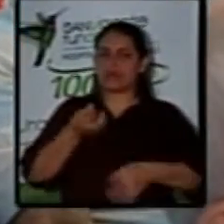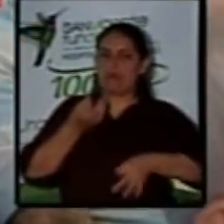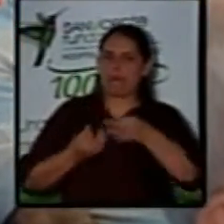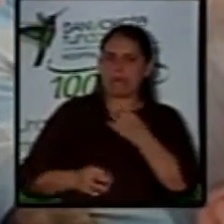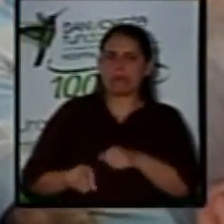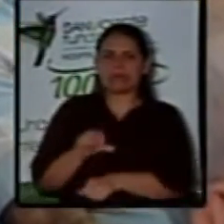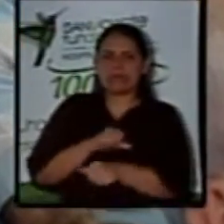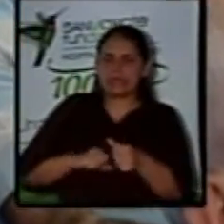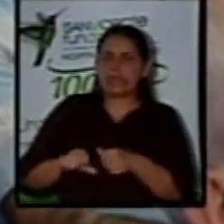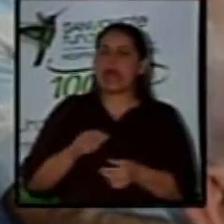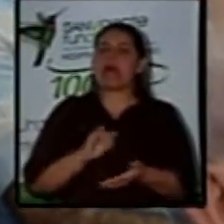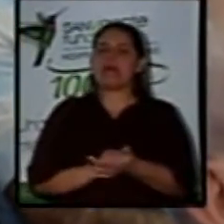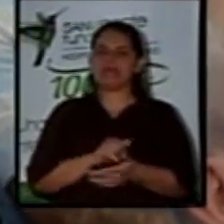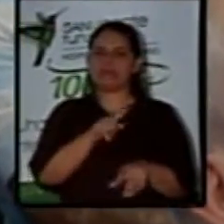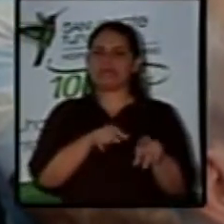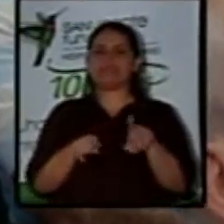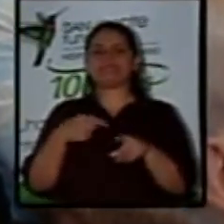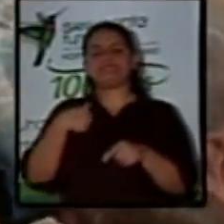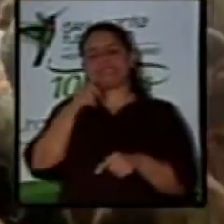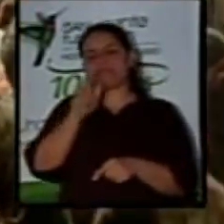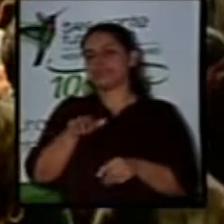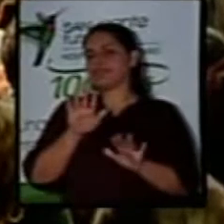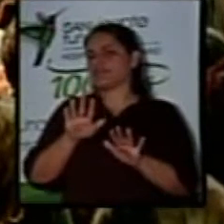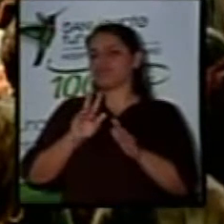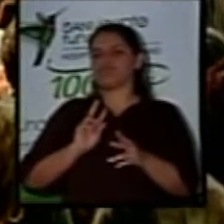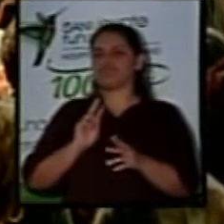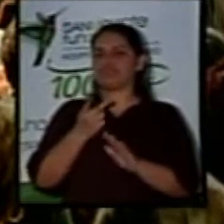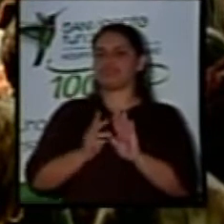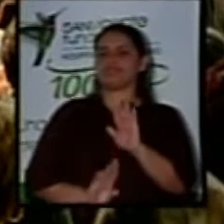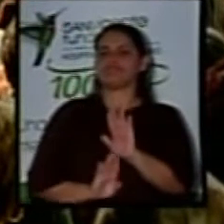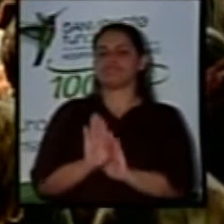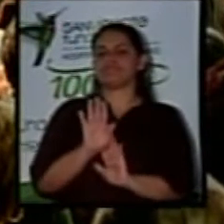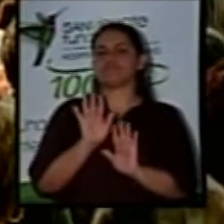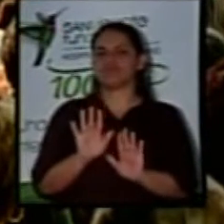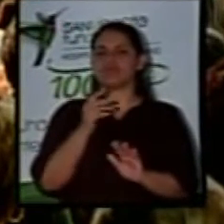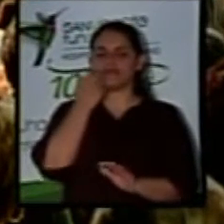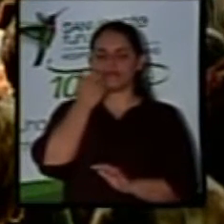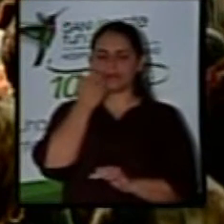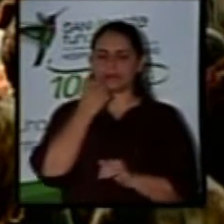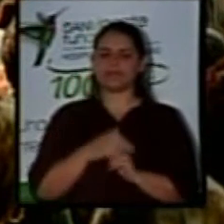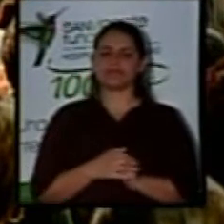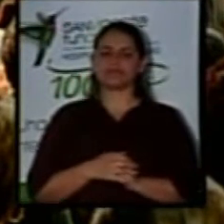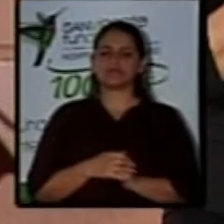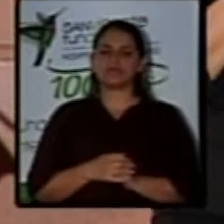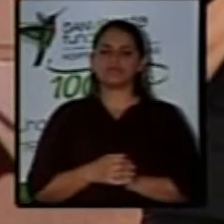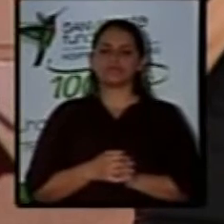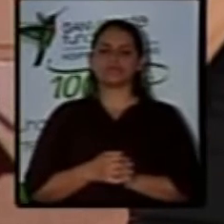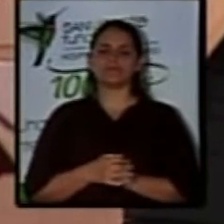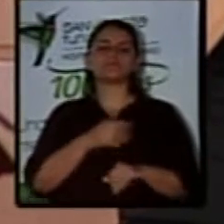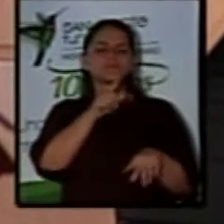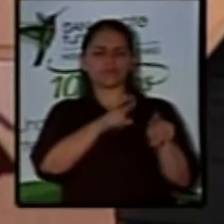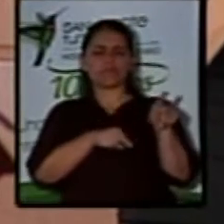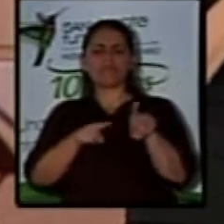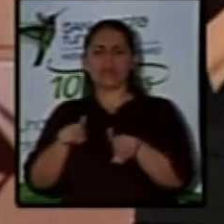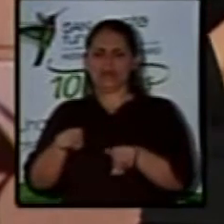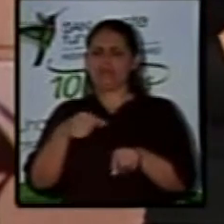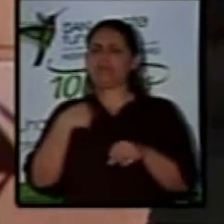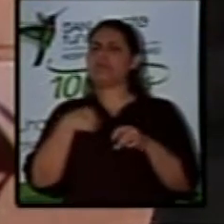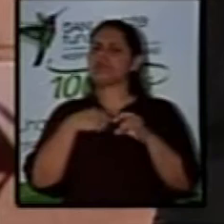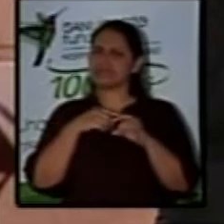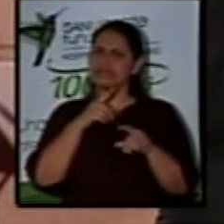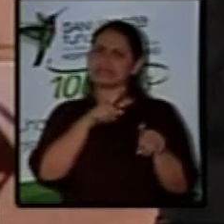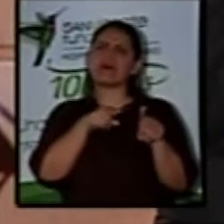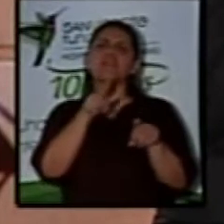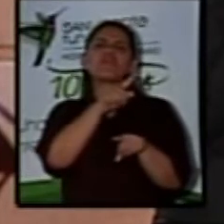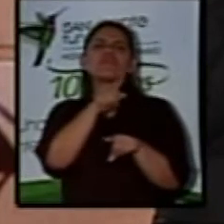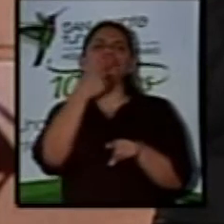que hicieron que en esta persona predispuesta desarrollara esta enfermedad. Hay otras causas que dicen y se han reportado y